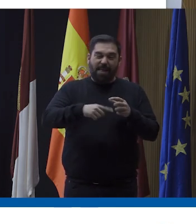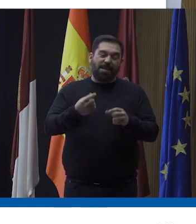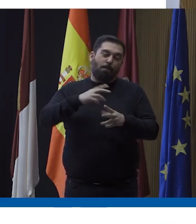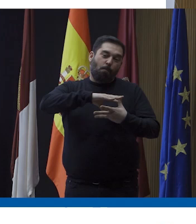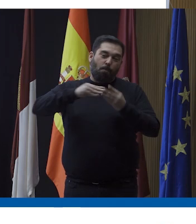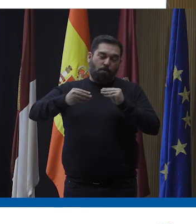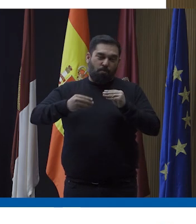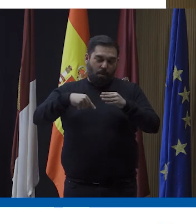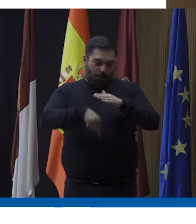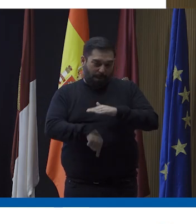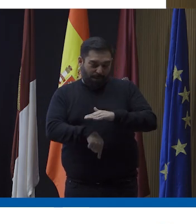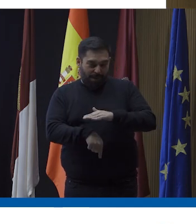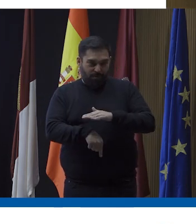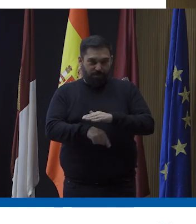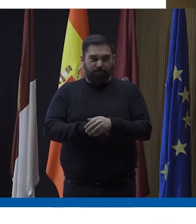aquí abajo.